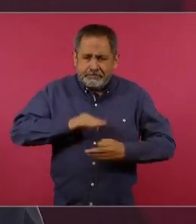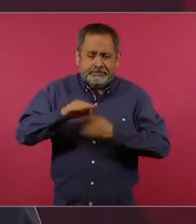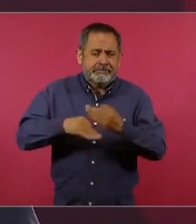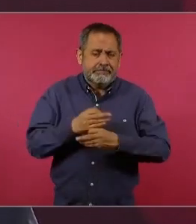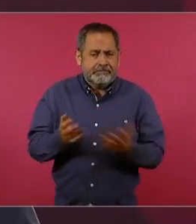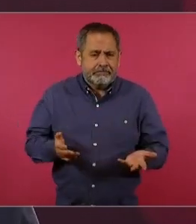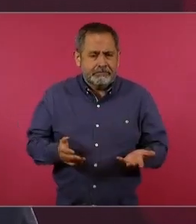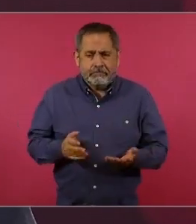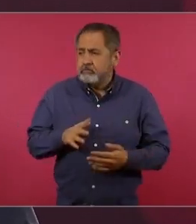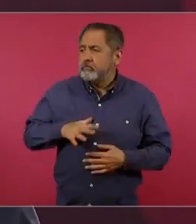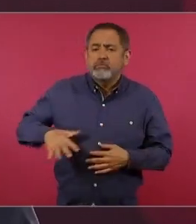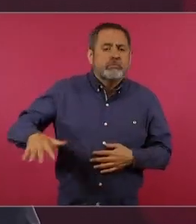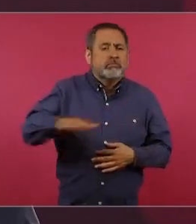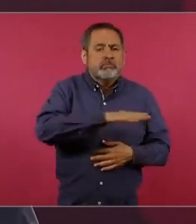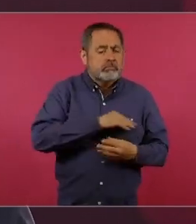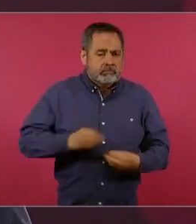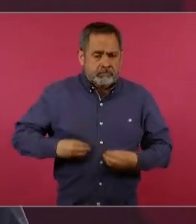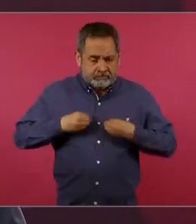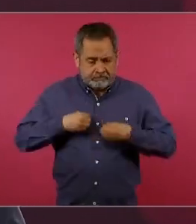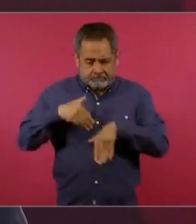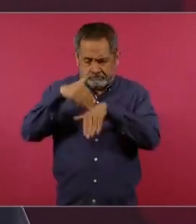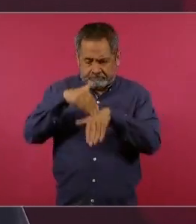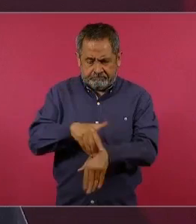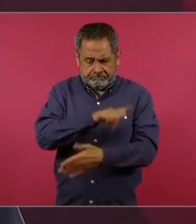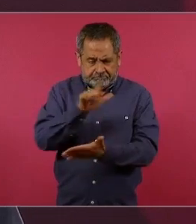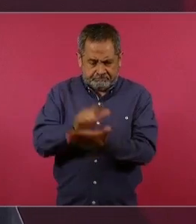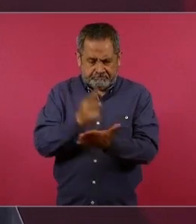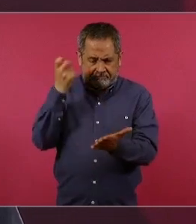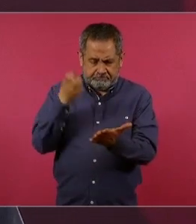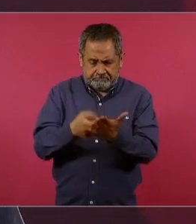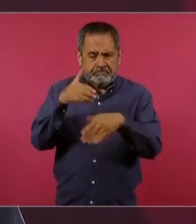que podamos vivir en un auténtico estado de derecho.